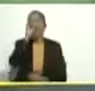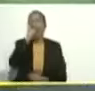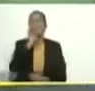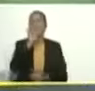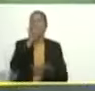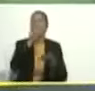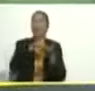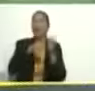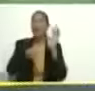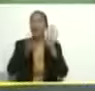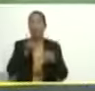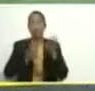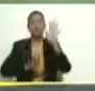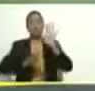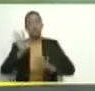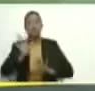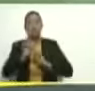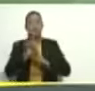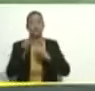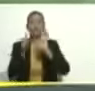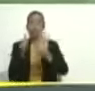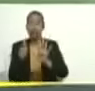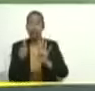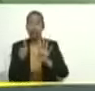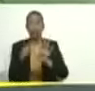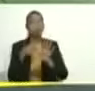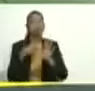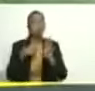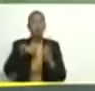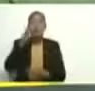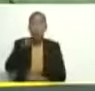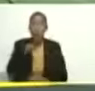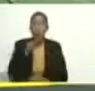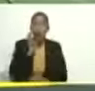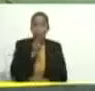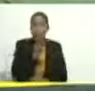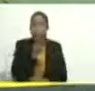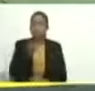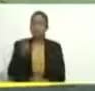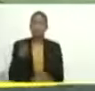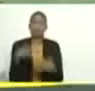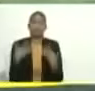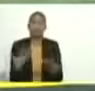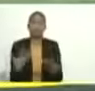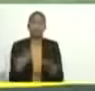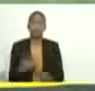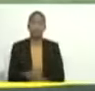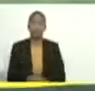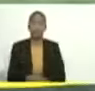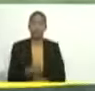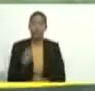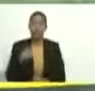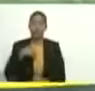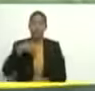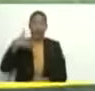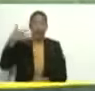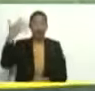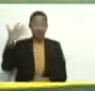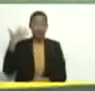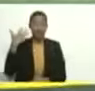15, 16, 17. Jamás, ni cuando circunstancialmente tuvimos un revés electoral,